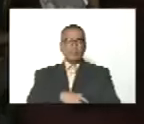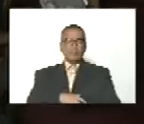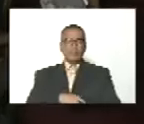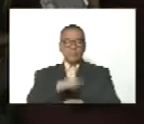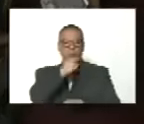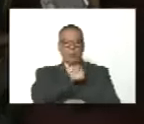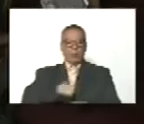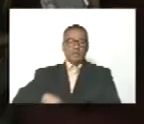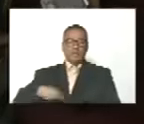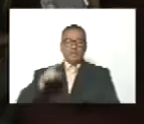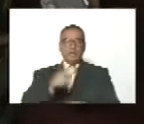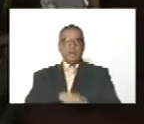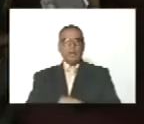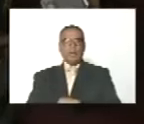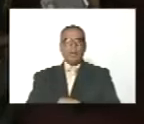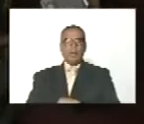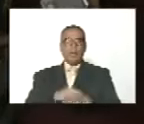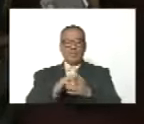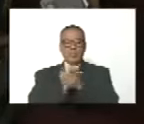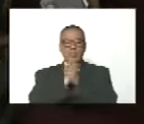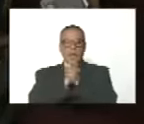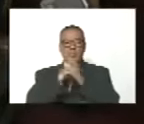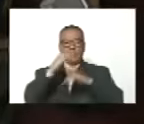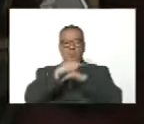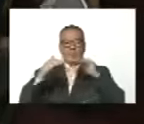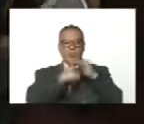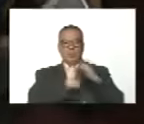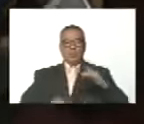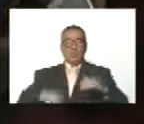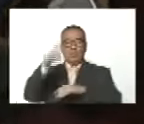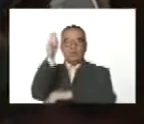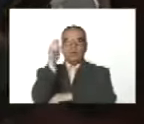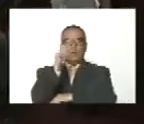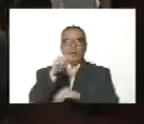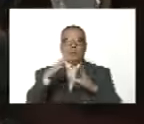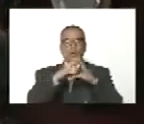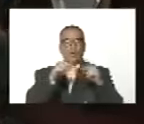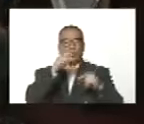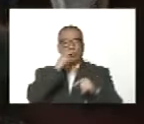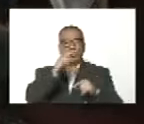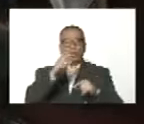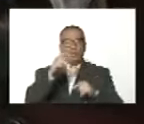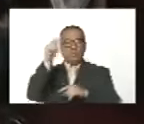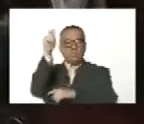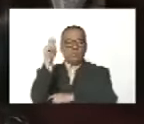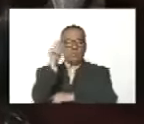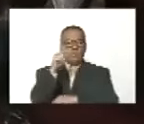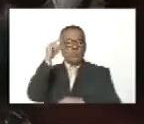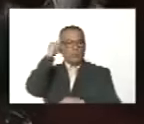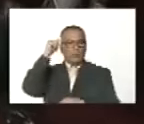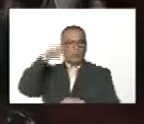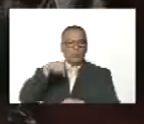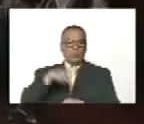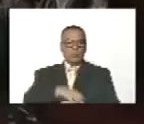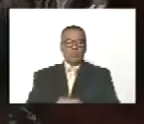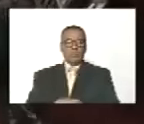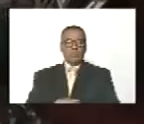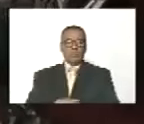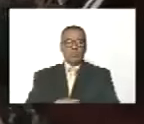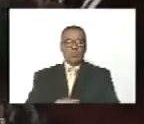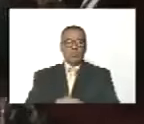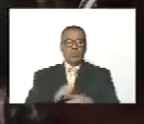Señor presidente, compañera vicepresidenta, diputadas y diputados. Un día como hoy, pero